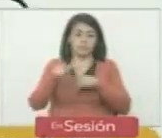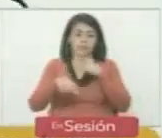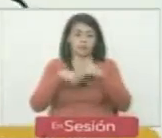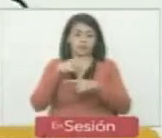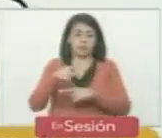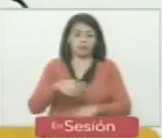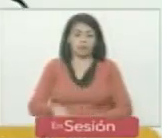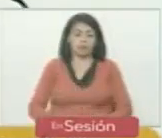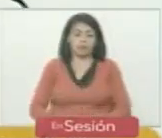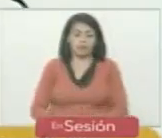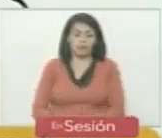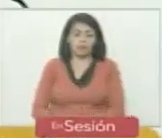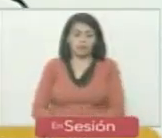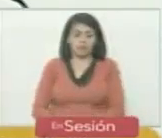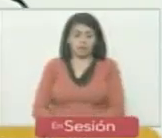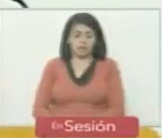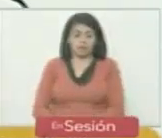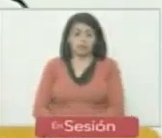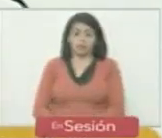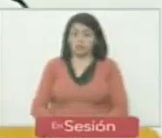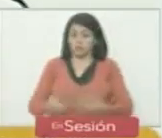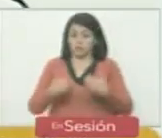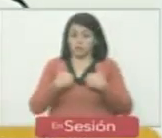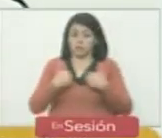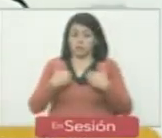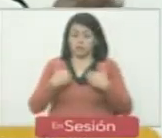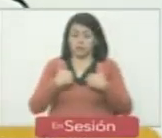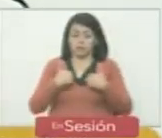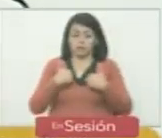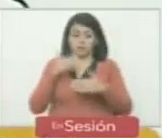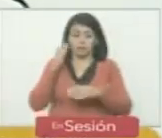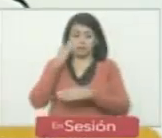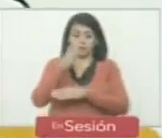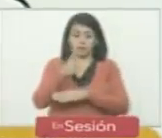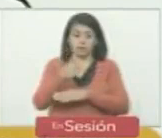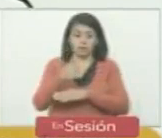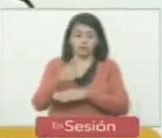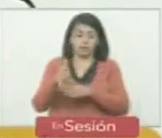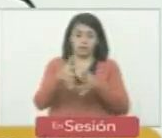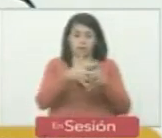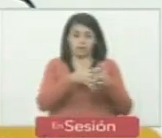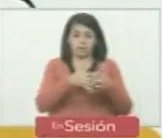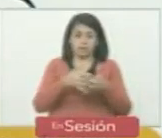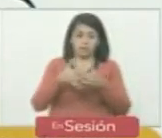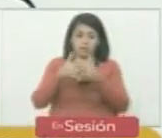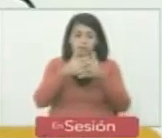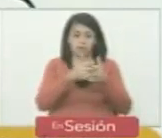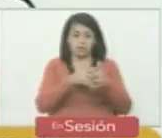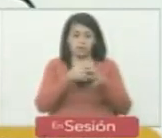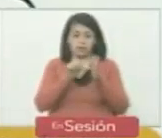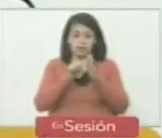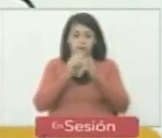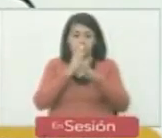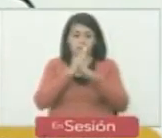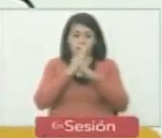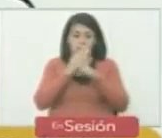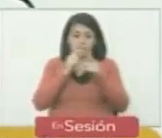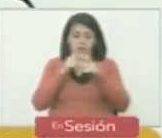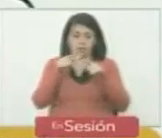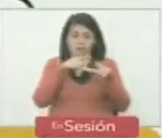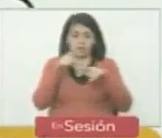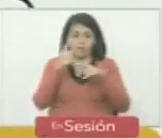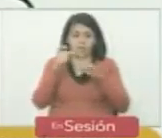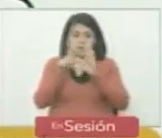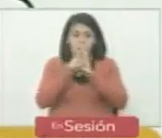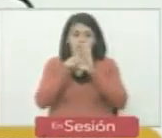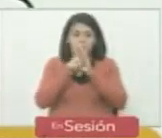después de un peregrinar hacia los Estados Unidos, donde se encuentra retenido